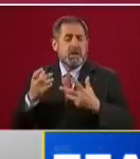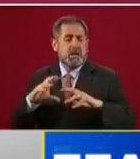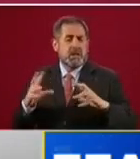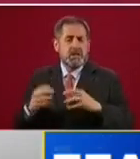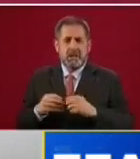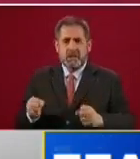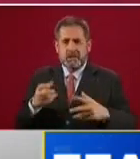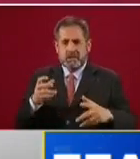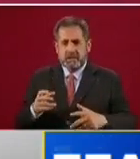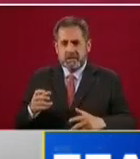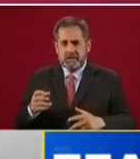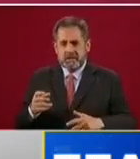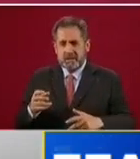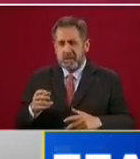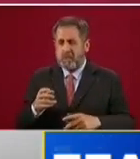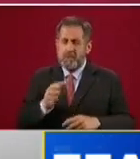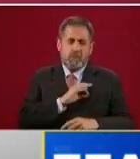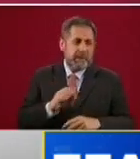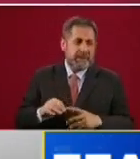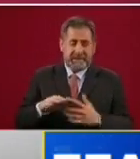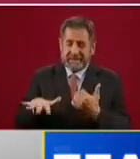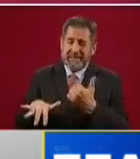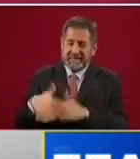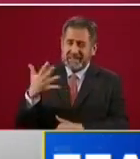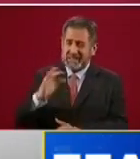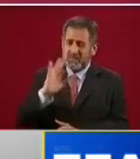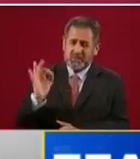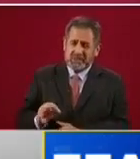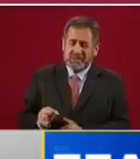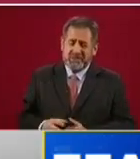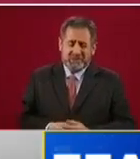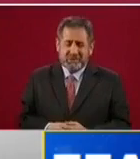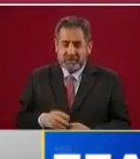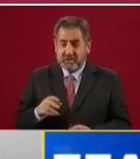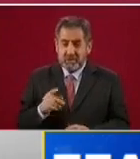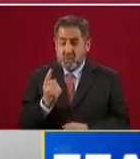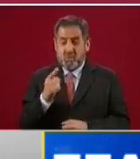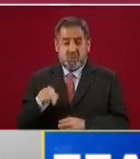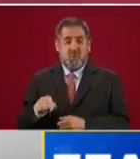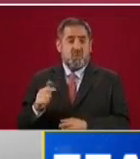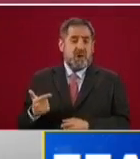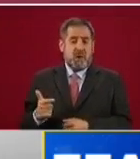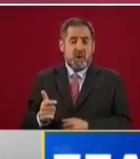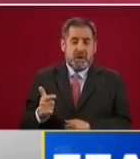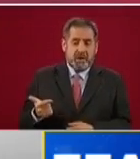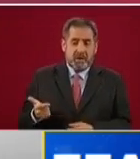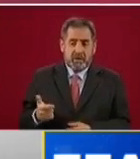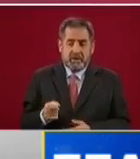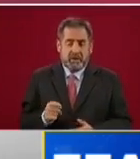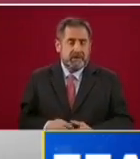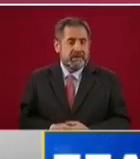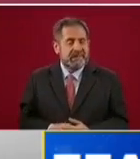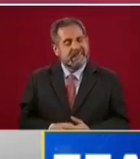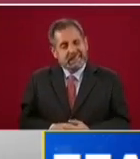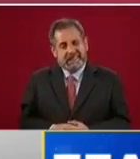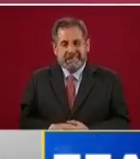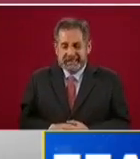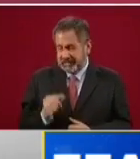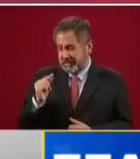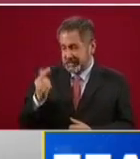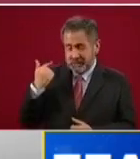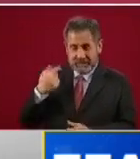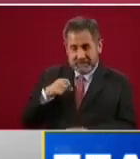tenemos, sí, en promedio 15%. En Guanajuato. Y sí, el fin de